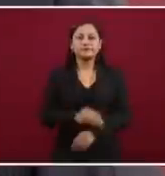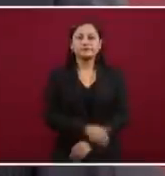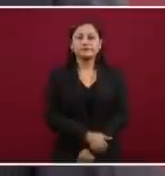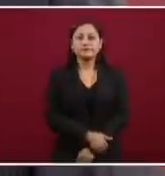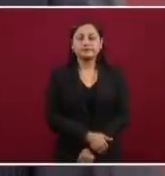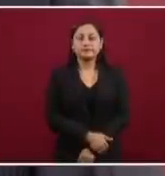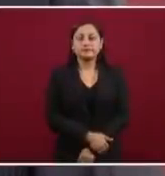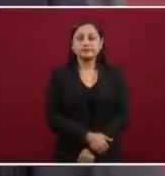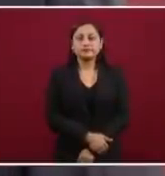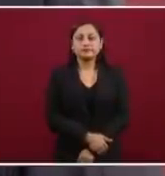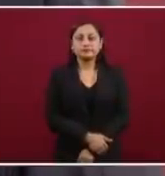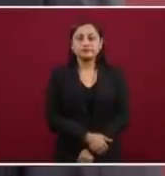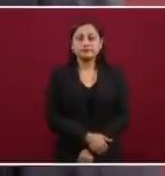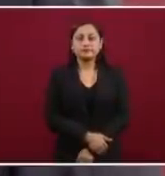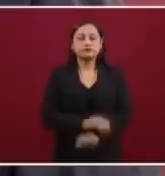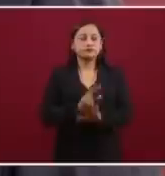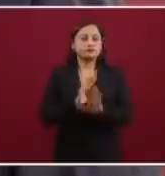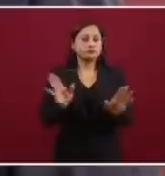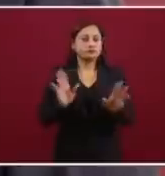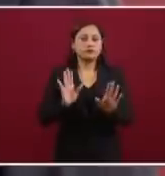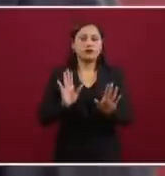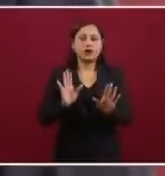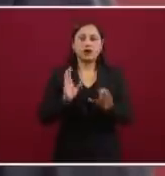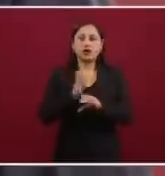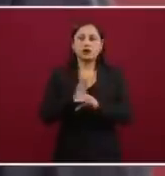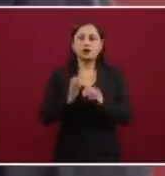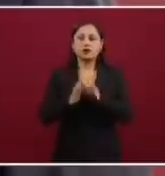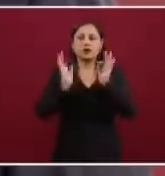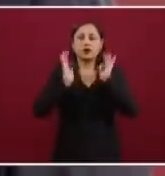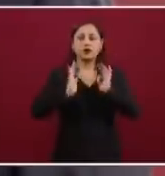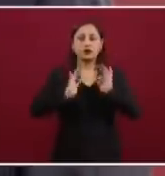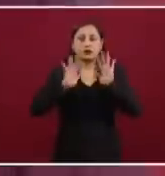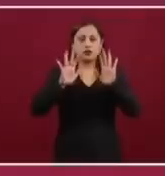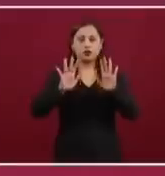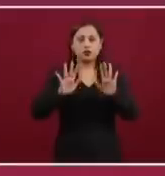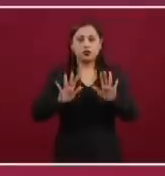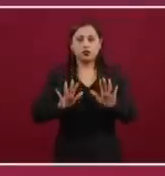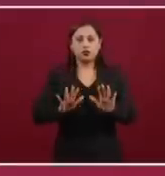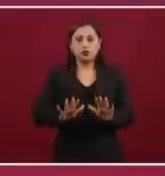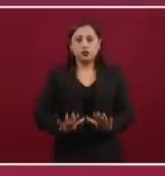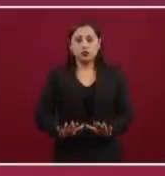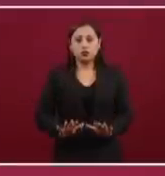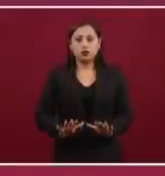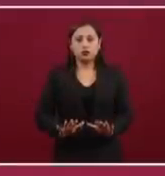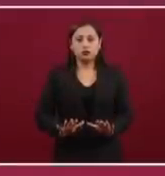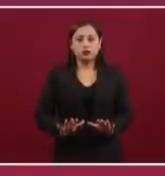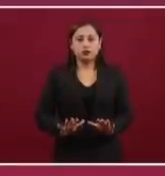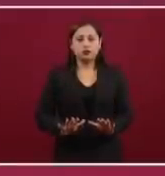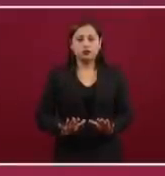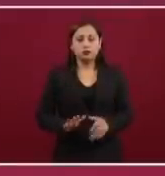o cuando ya empiezan las cosas a serenarse, a tranquilizarse, la verdad